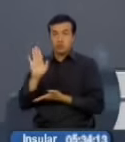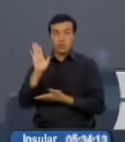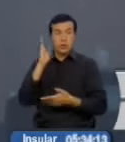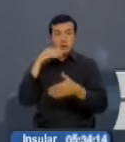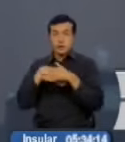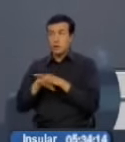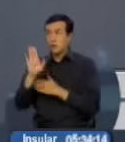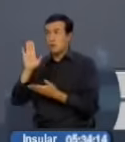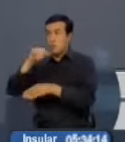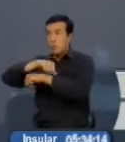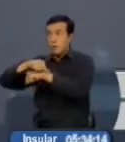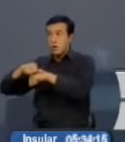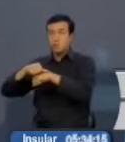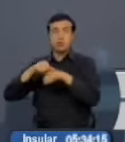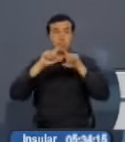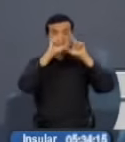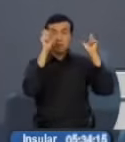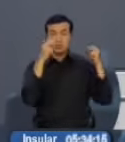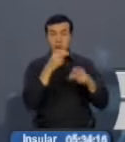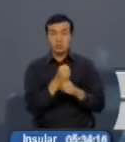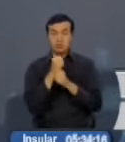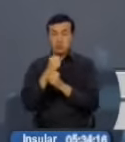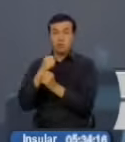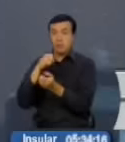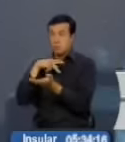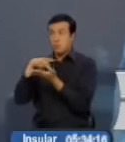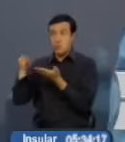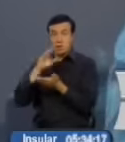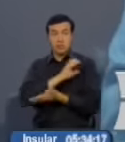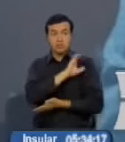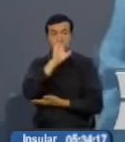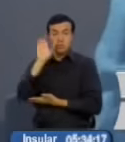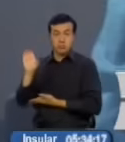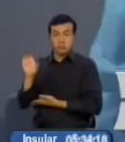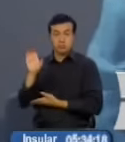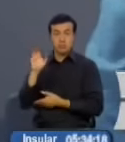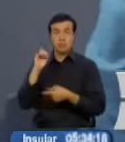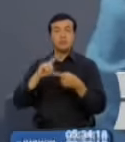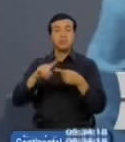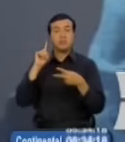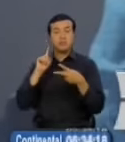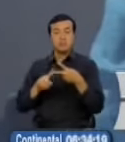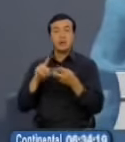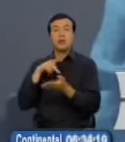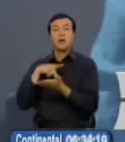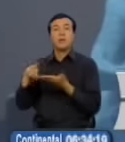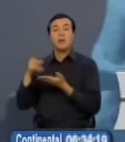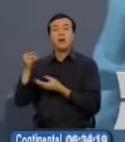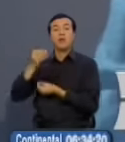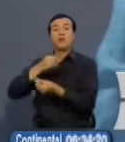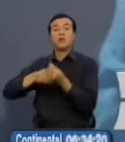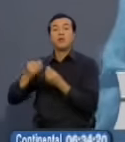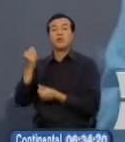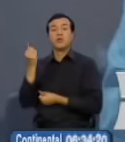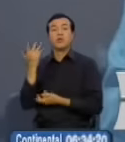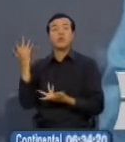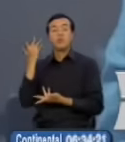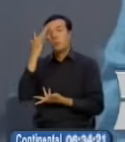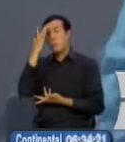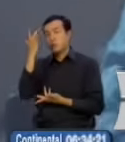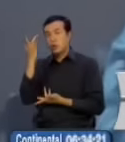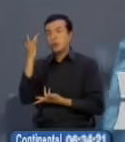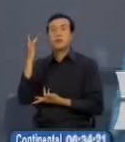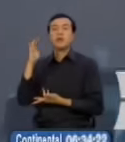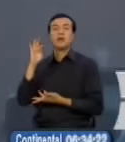atenciones médicas en unidades de la red pública integral de salud y, en segundo lugar, el pago o reembolso de valores por atenciones